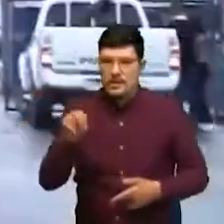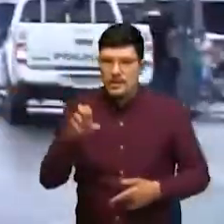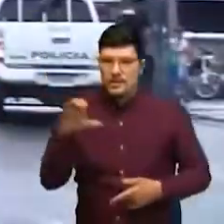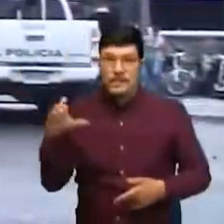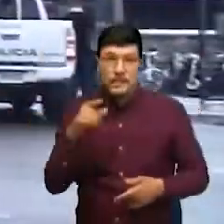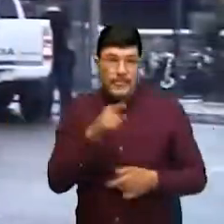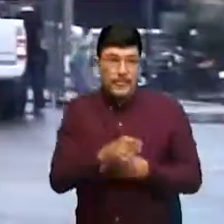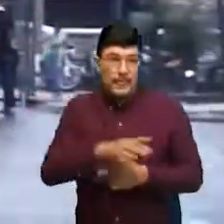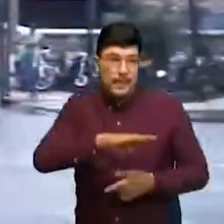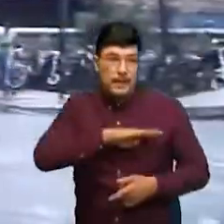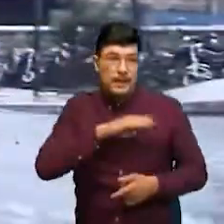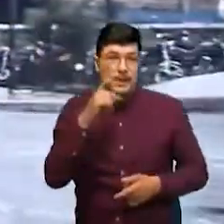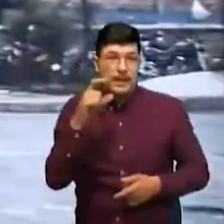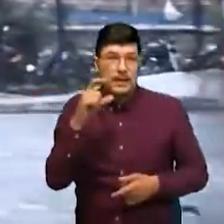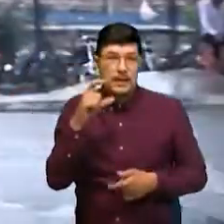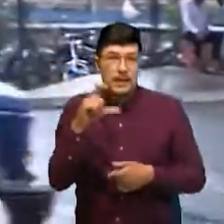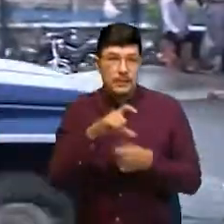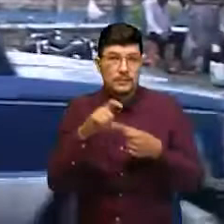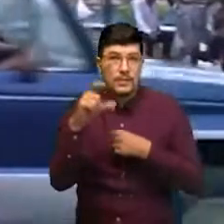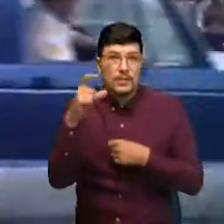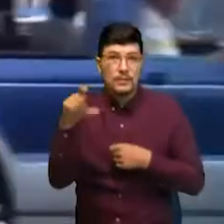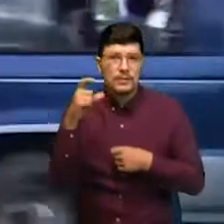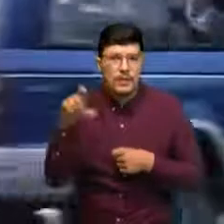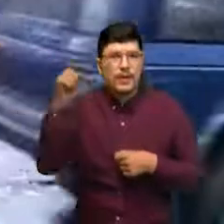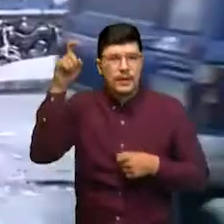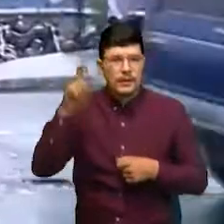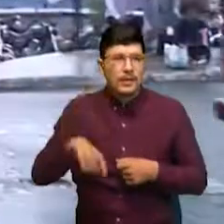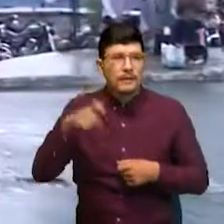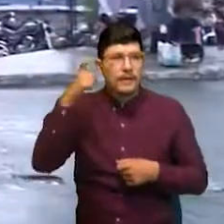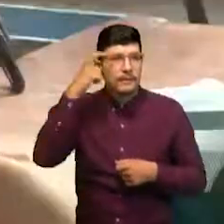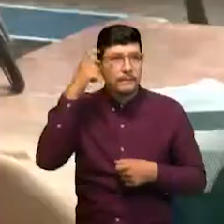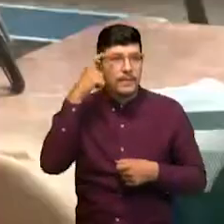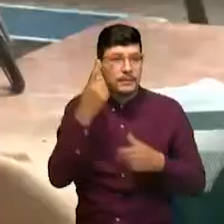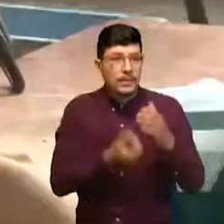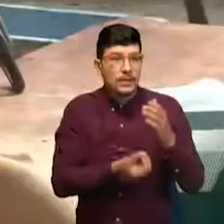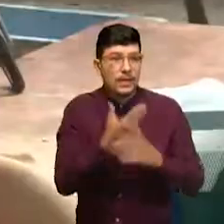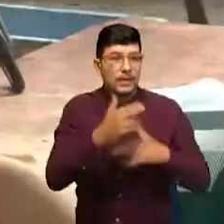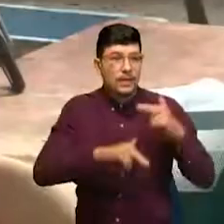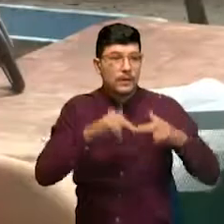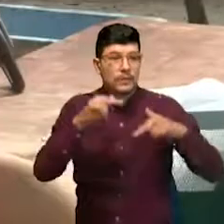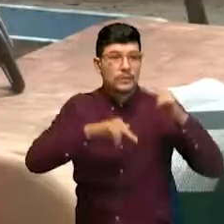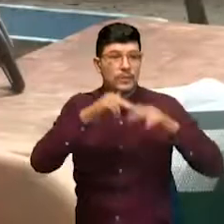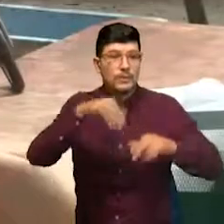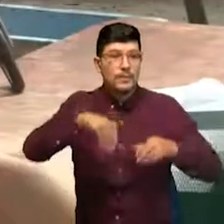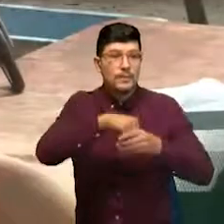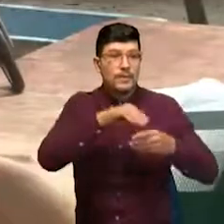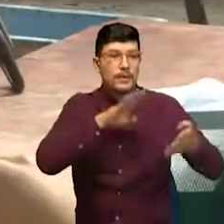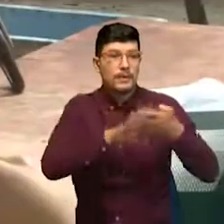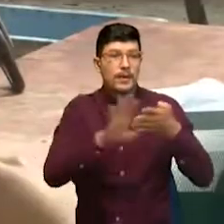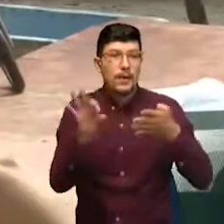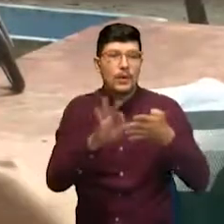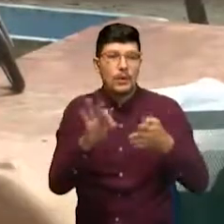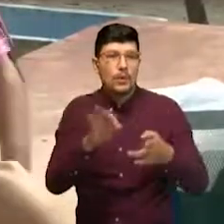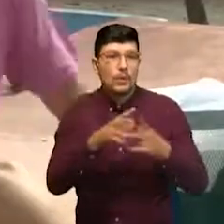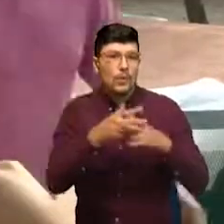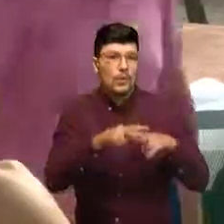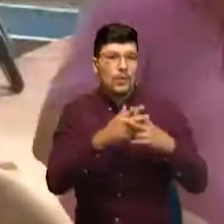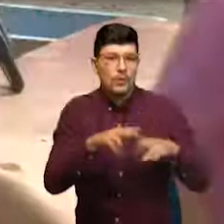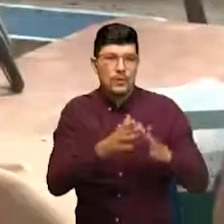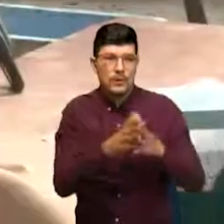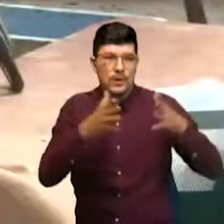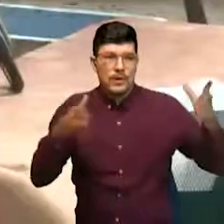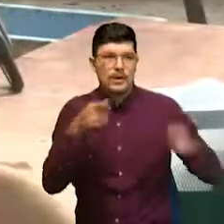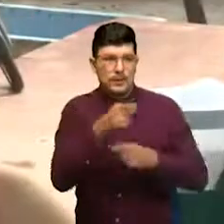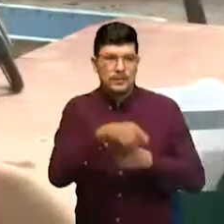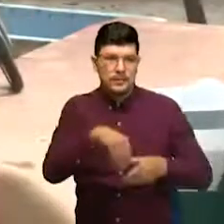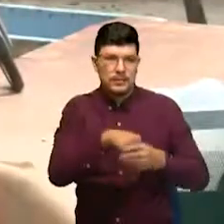señalado que se debería pensar en ampliar o construir un nuevo centro penitenciario hay que buscar una política combinada la gobernación del